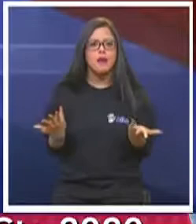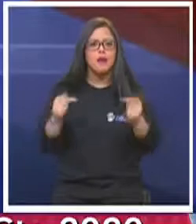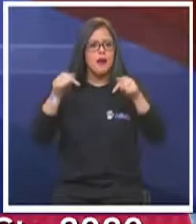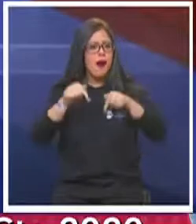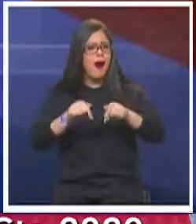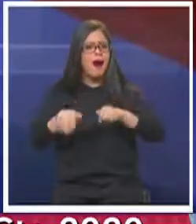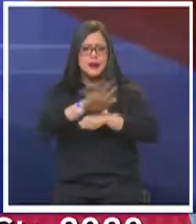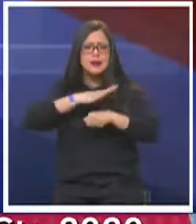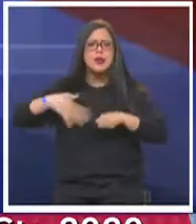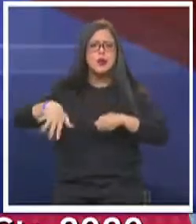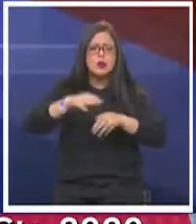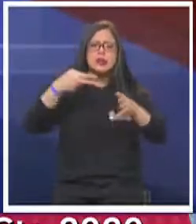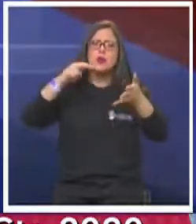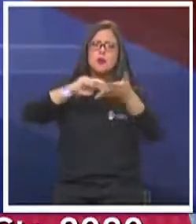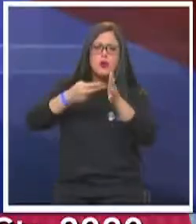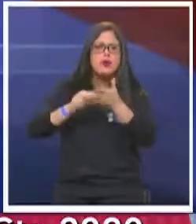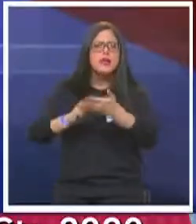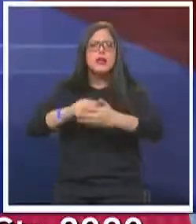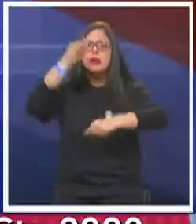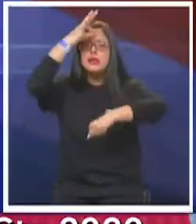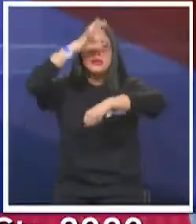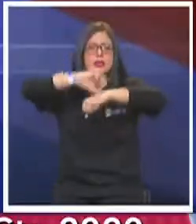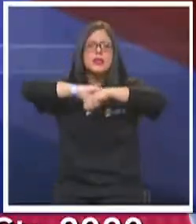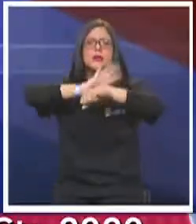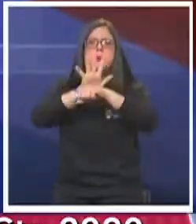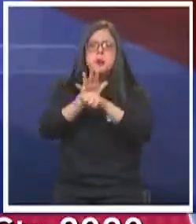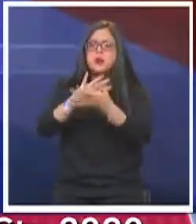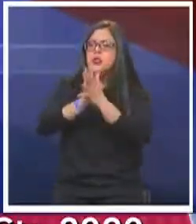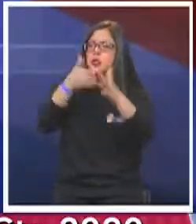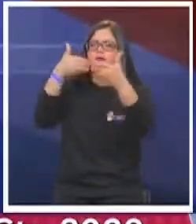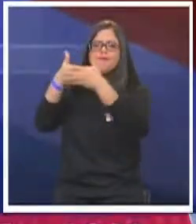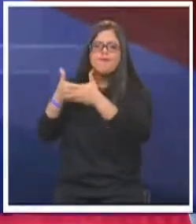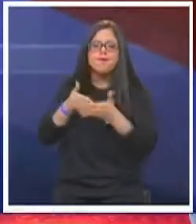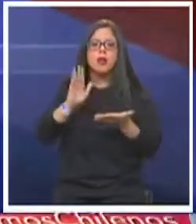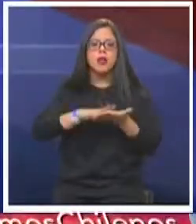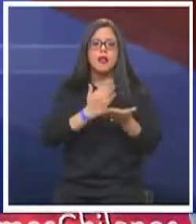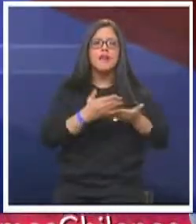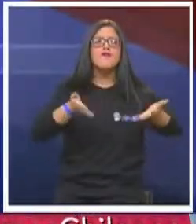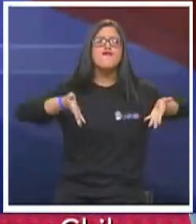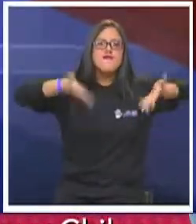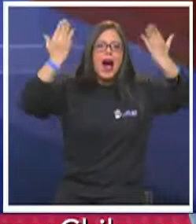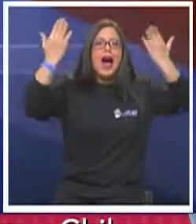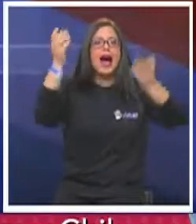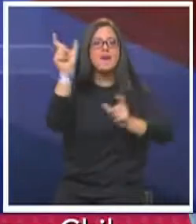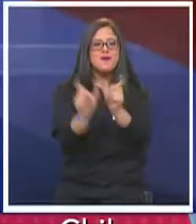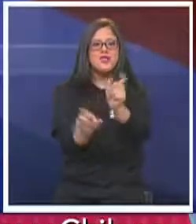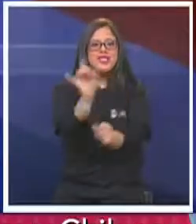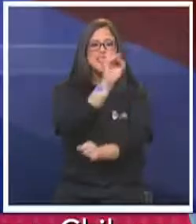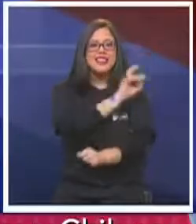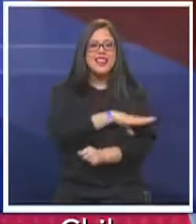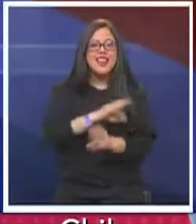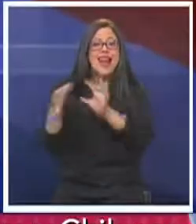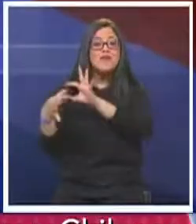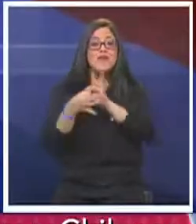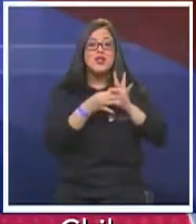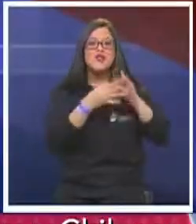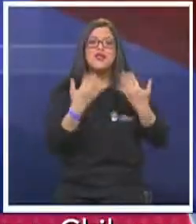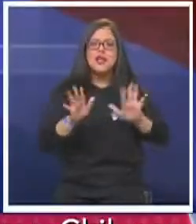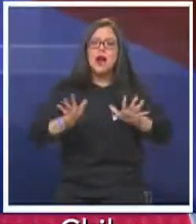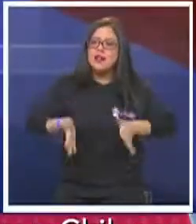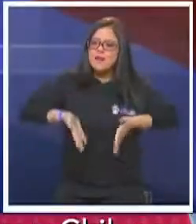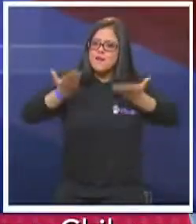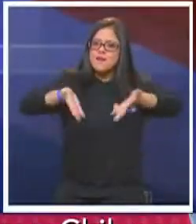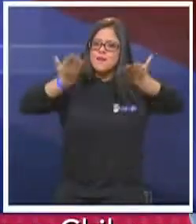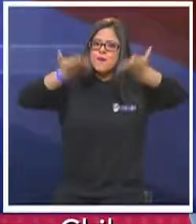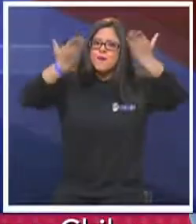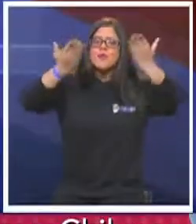pandemia, en medio de las dificultades, con todas las restricciones sanitarias. Vamos chilenos, porque hemos levantado el espíritu